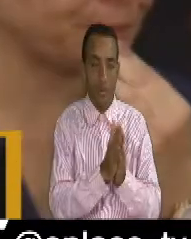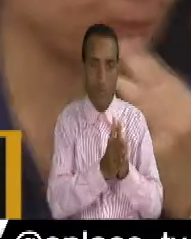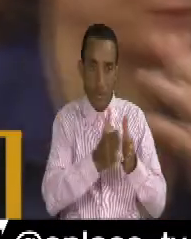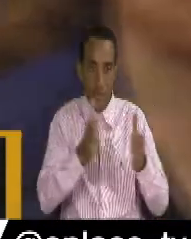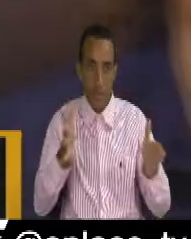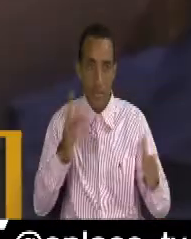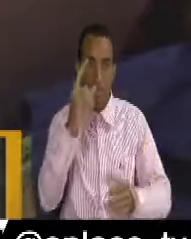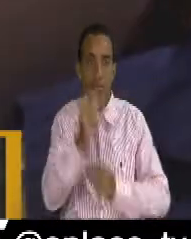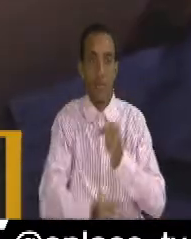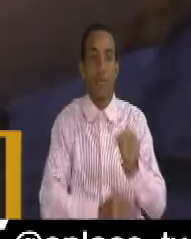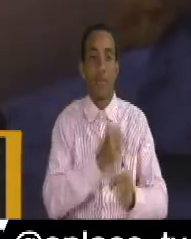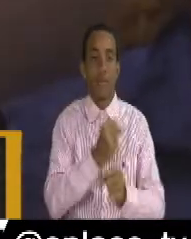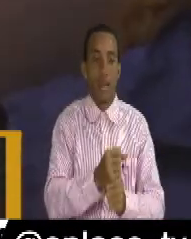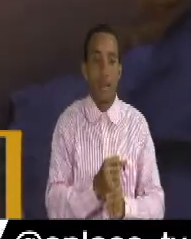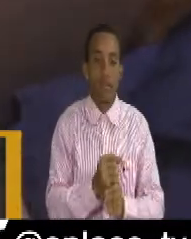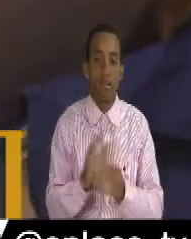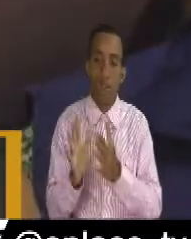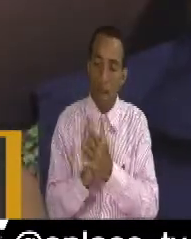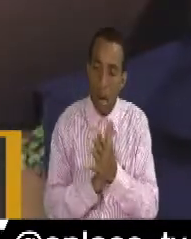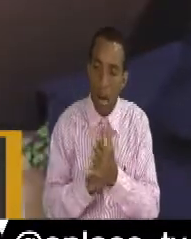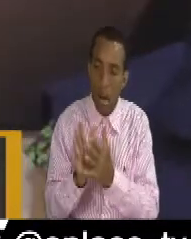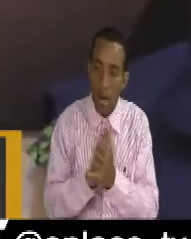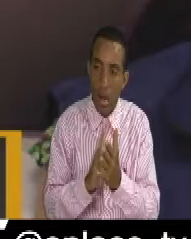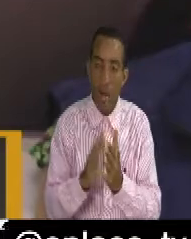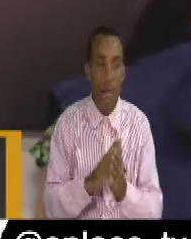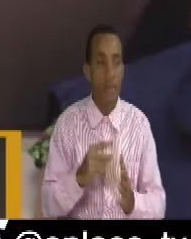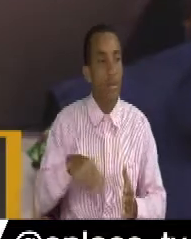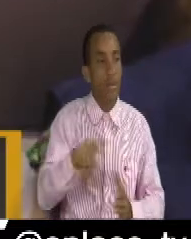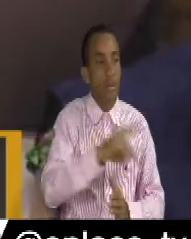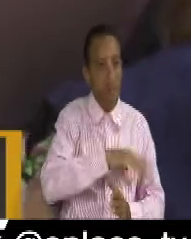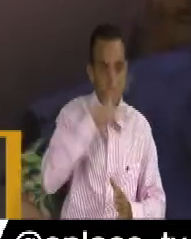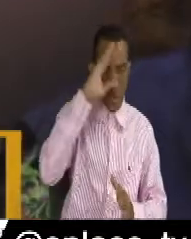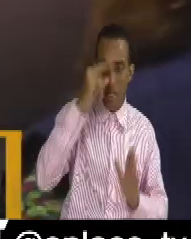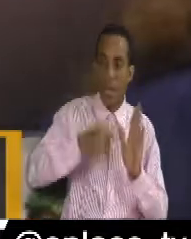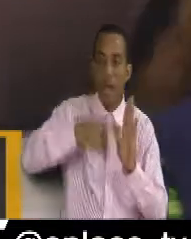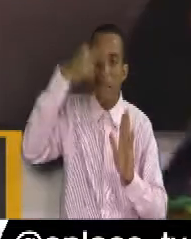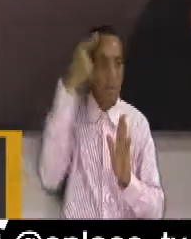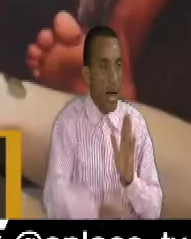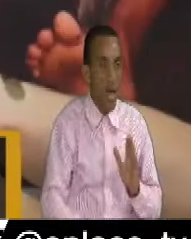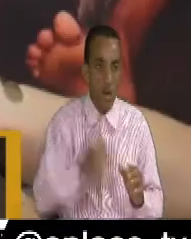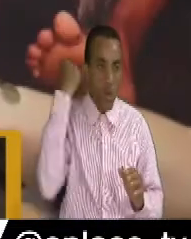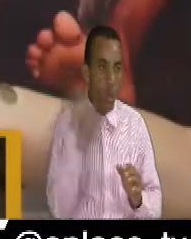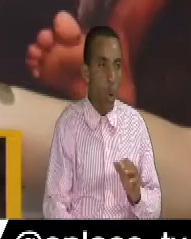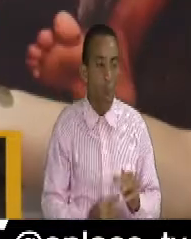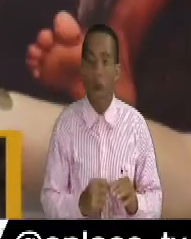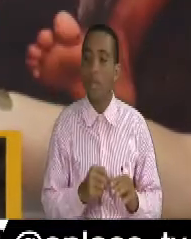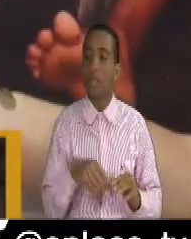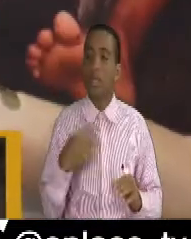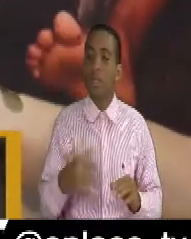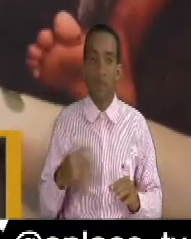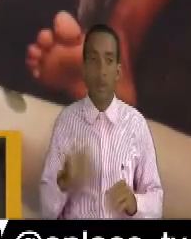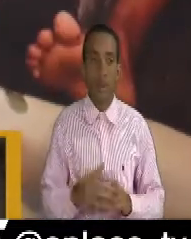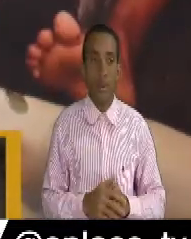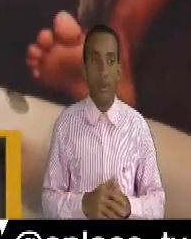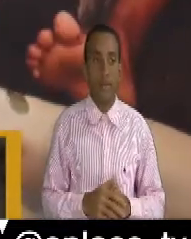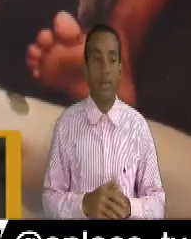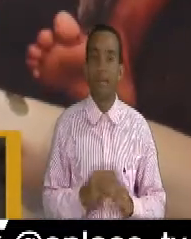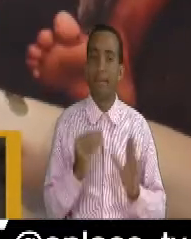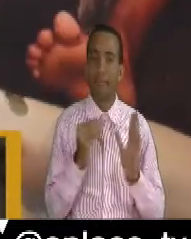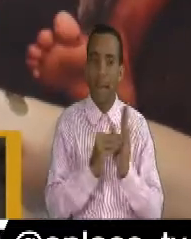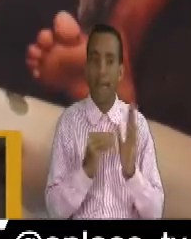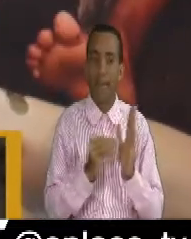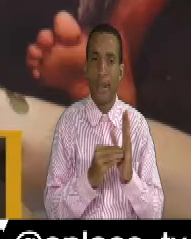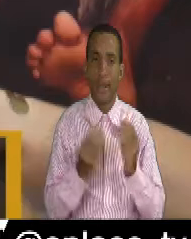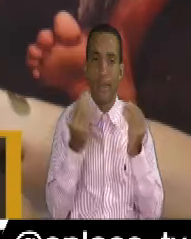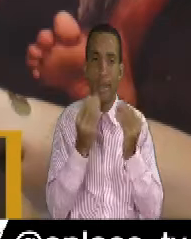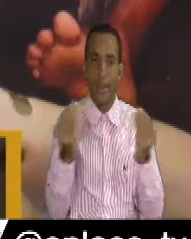ha conocido de varios casos de presunto abuso de autoridad en los que se han visto inmersos uniformados. Abuso de autoridad es una constante, la gente